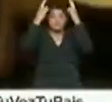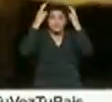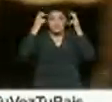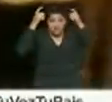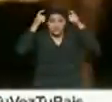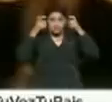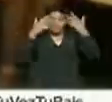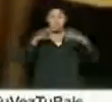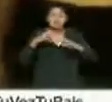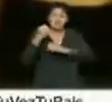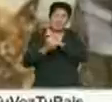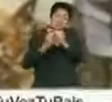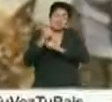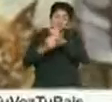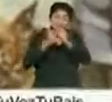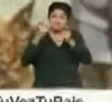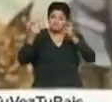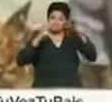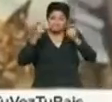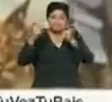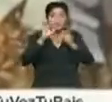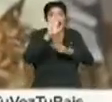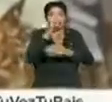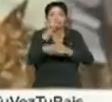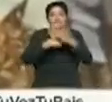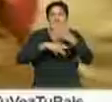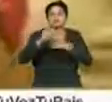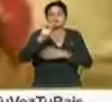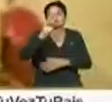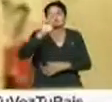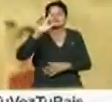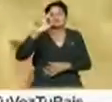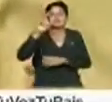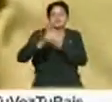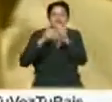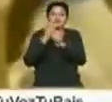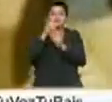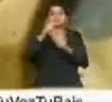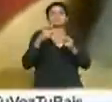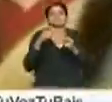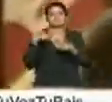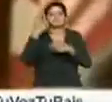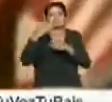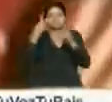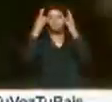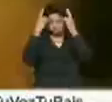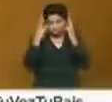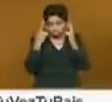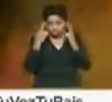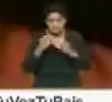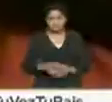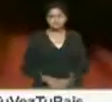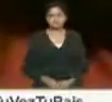el príncipe Maha Bajira Lonkond, de 63 años, se convertirá en el próximo rey de Tailandia.